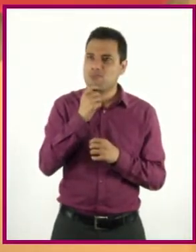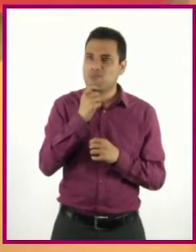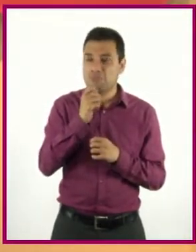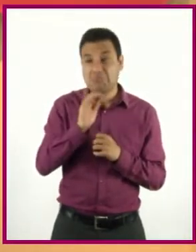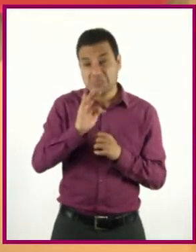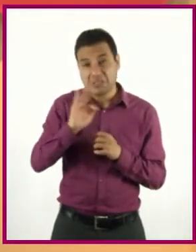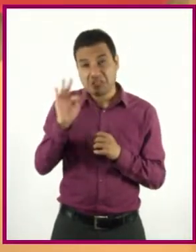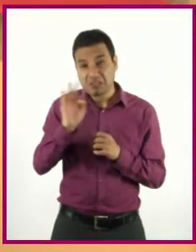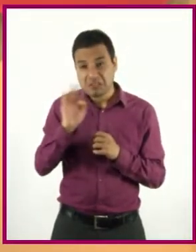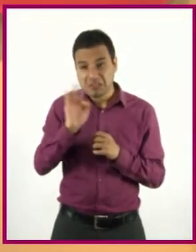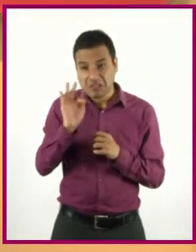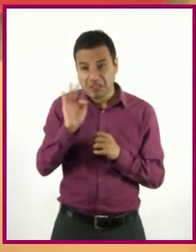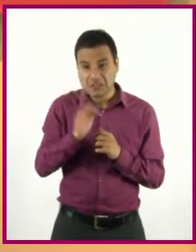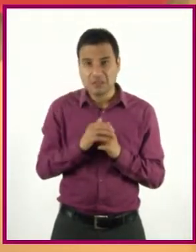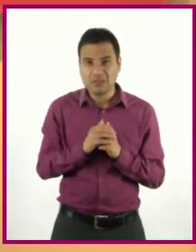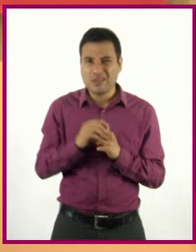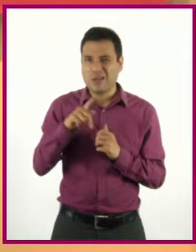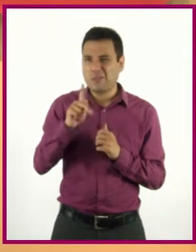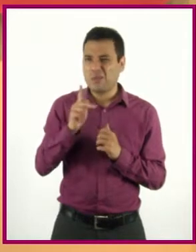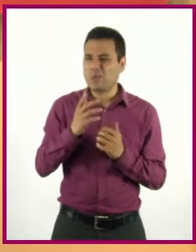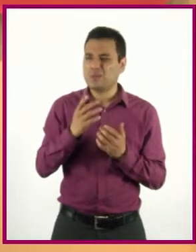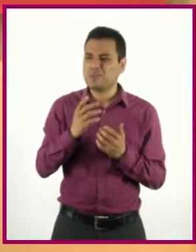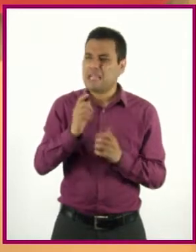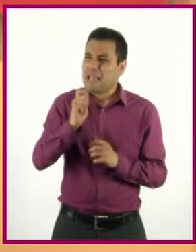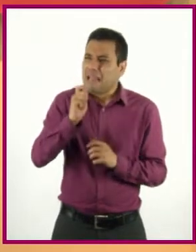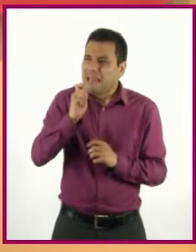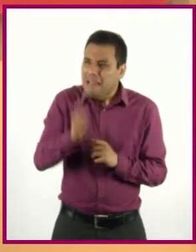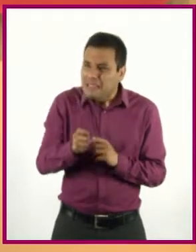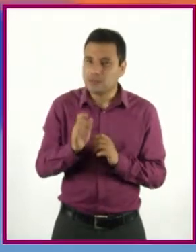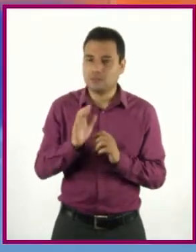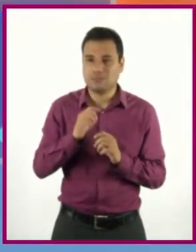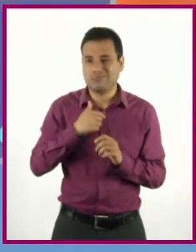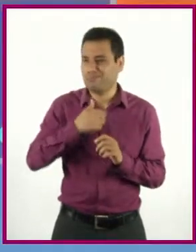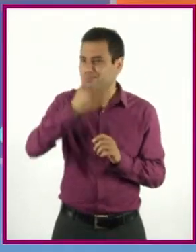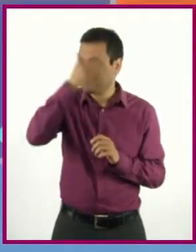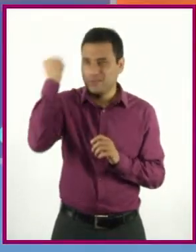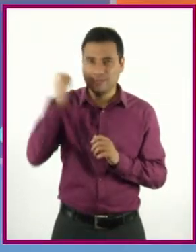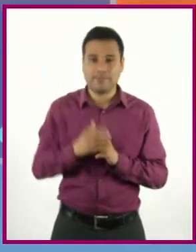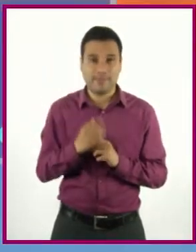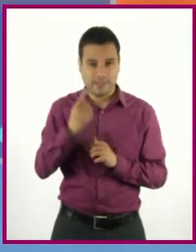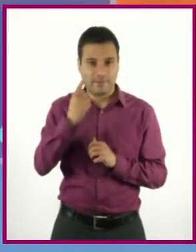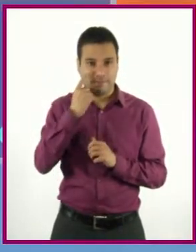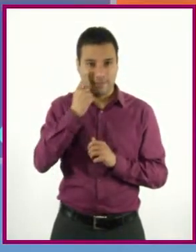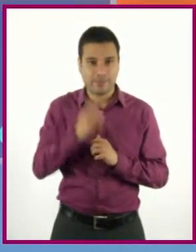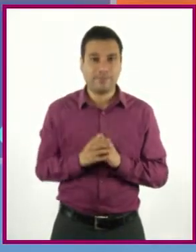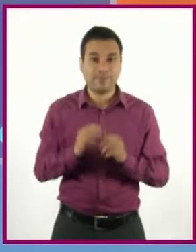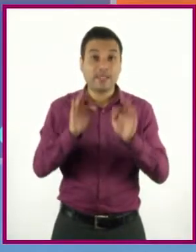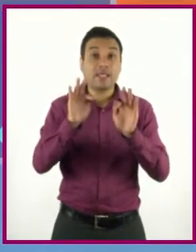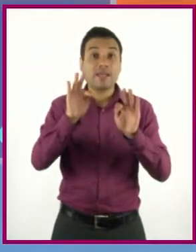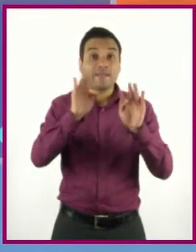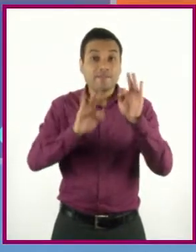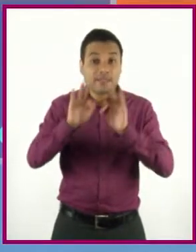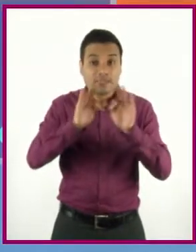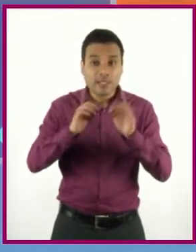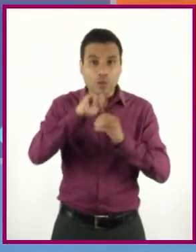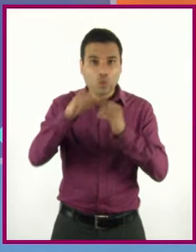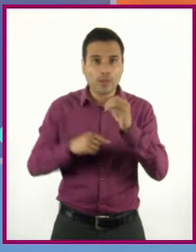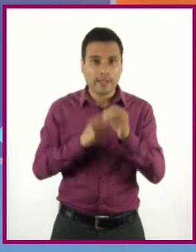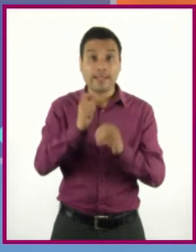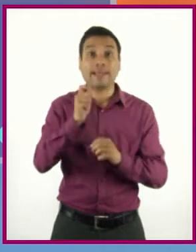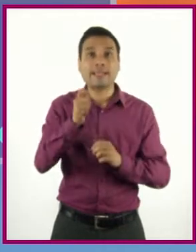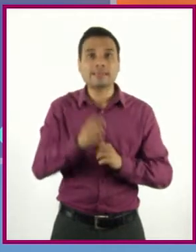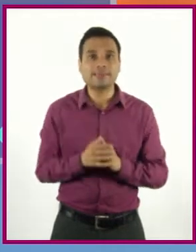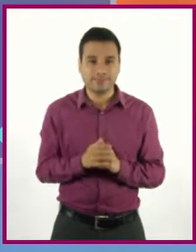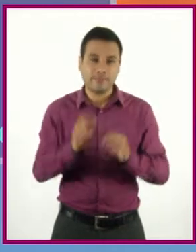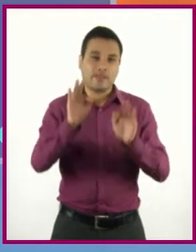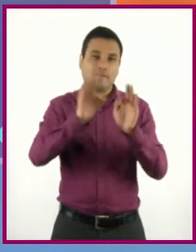Tal vez sí, maestro, pero no sé exactamente qué estudia. La física nuclear es una rama de la física que